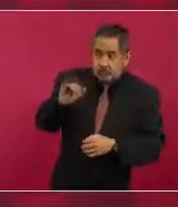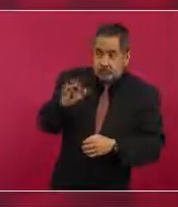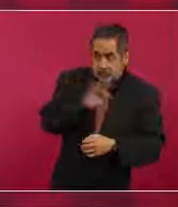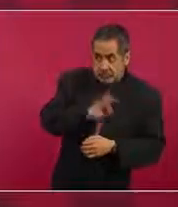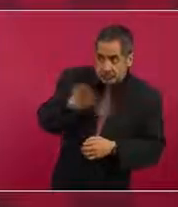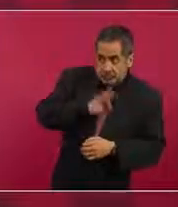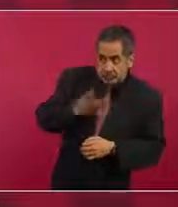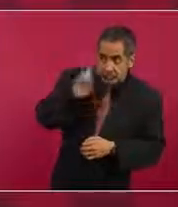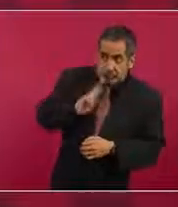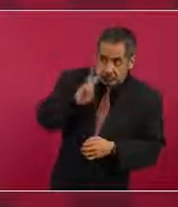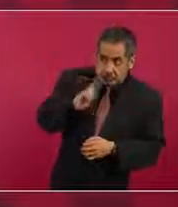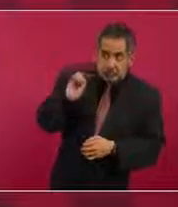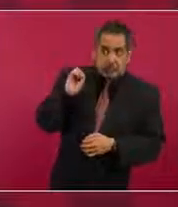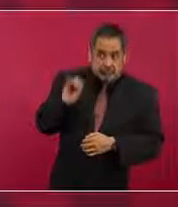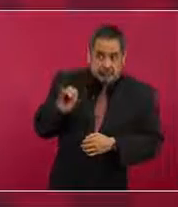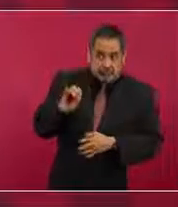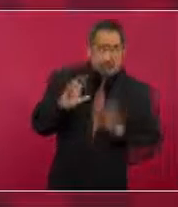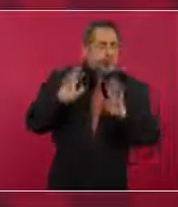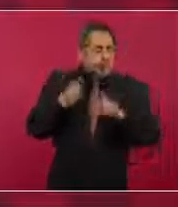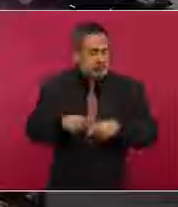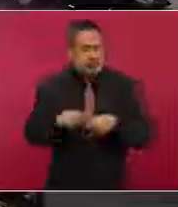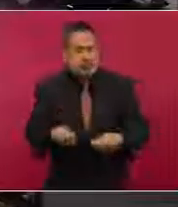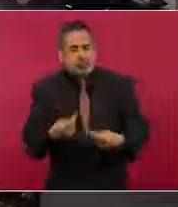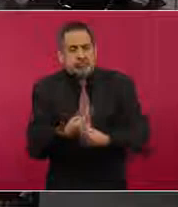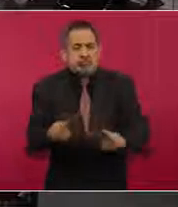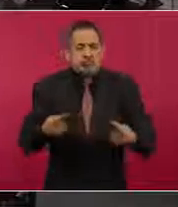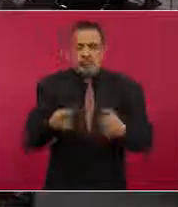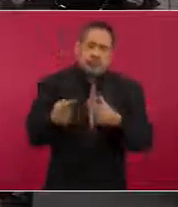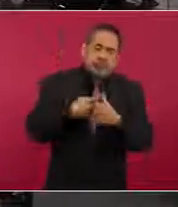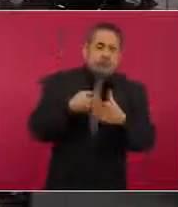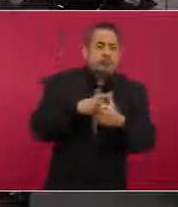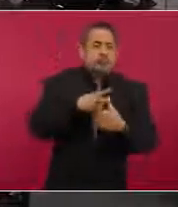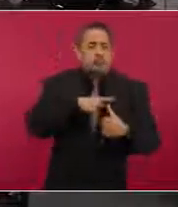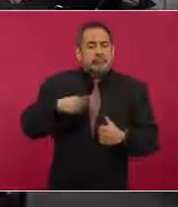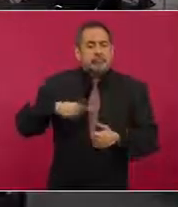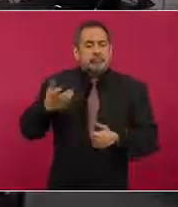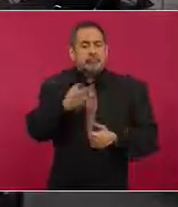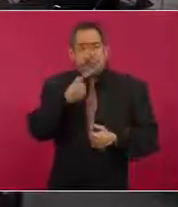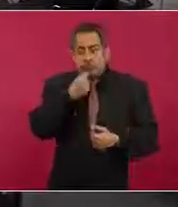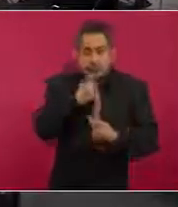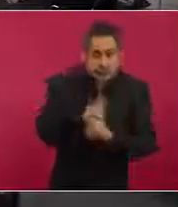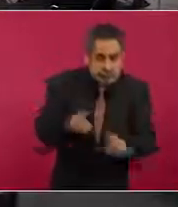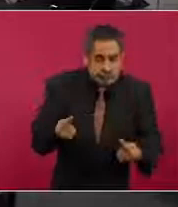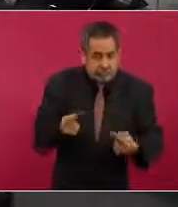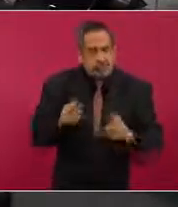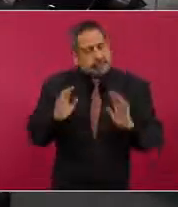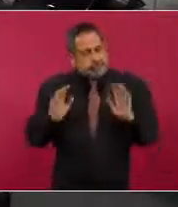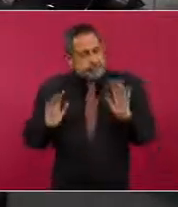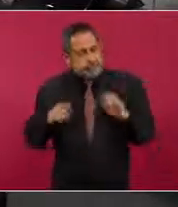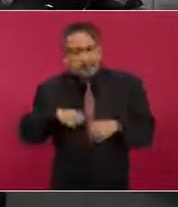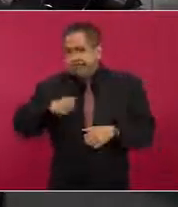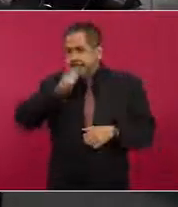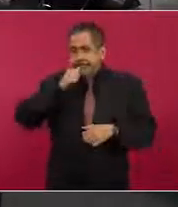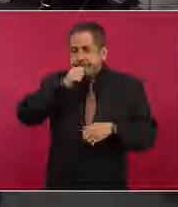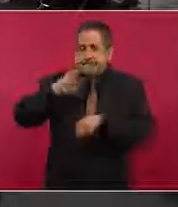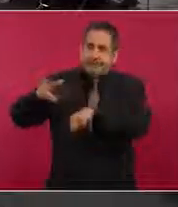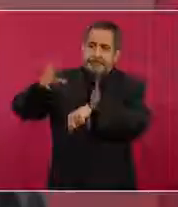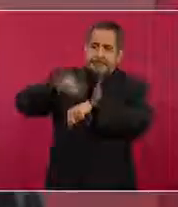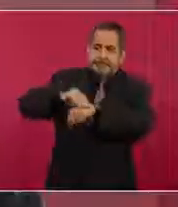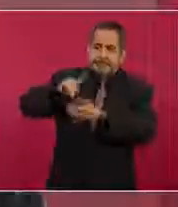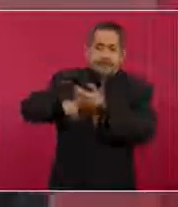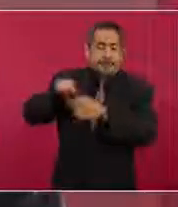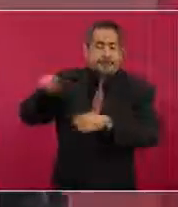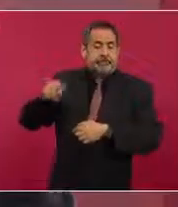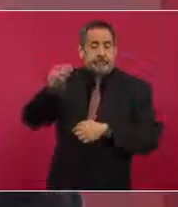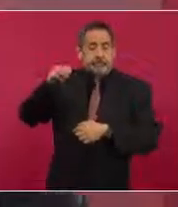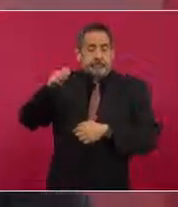si se tiene que hacer en niños, porque todavía no hay autorización y